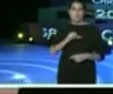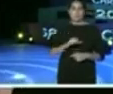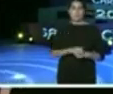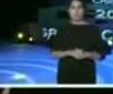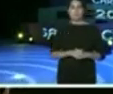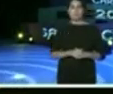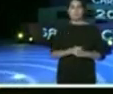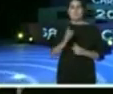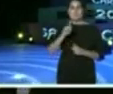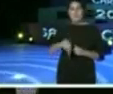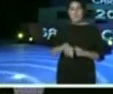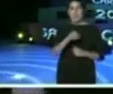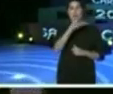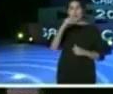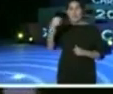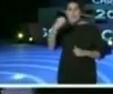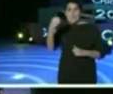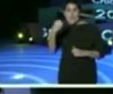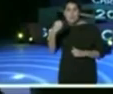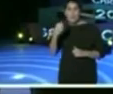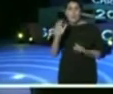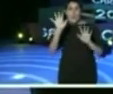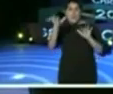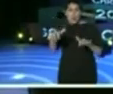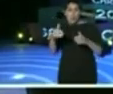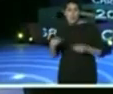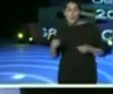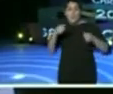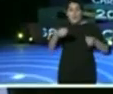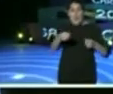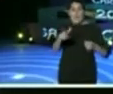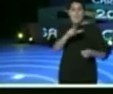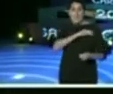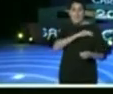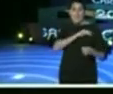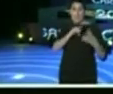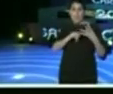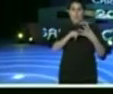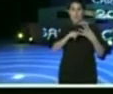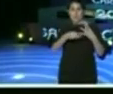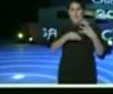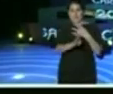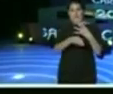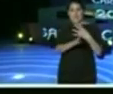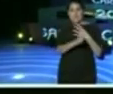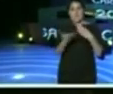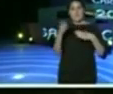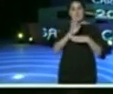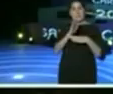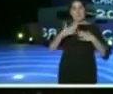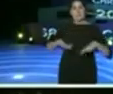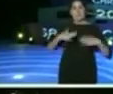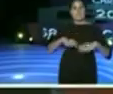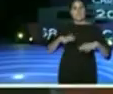José Alberto Díaz Estebanes de León, entregando este accesi en el apartado de presentación. Acompañado, como decíamos,